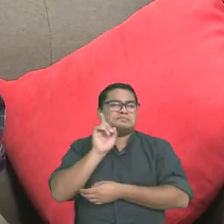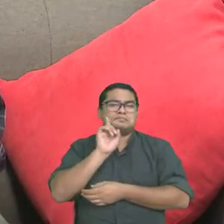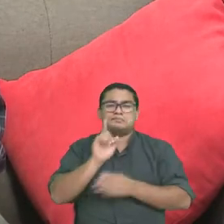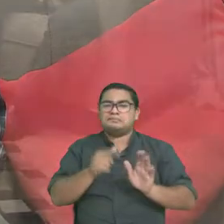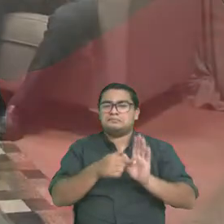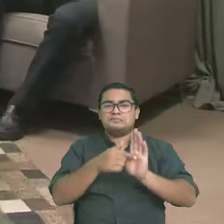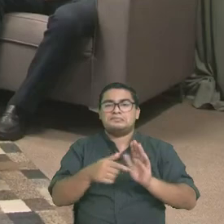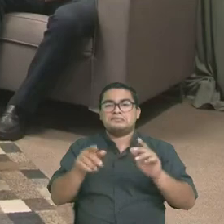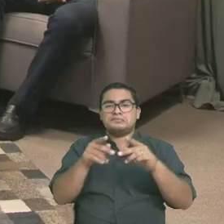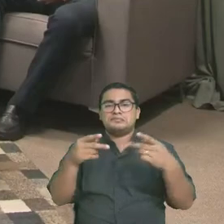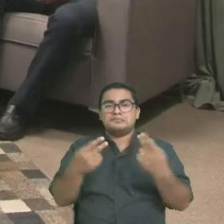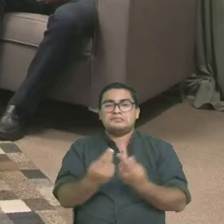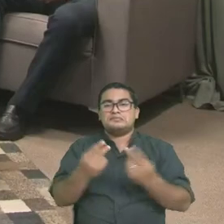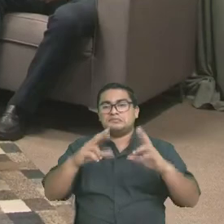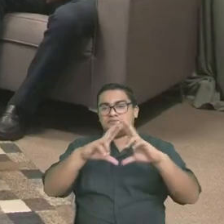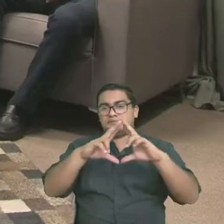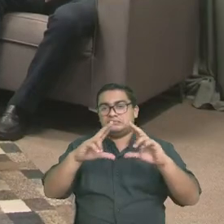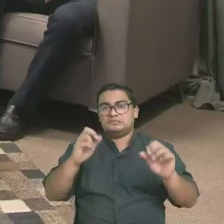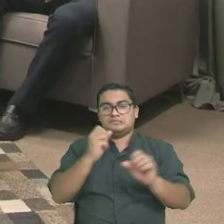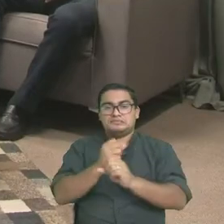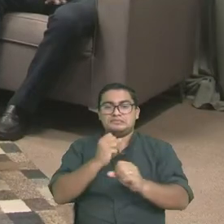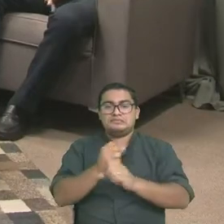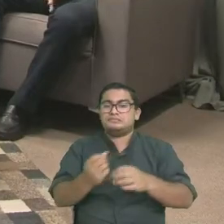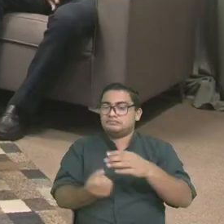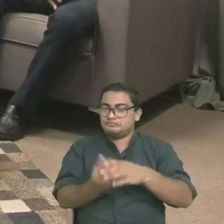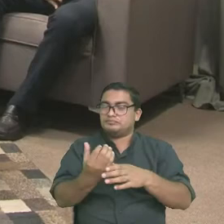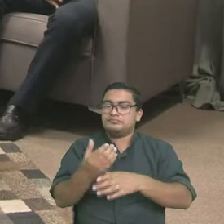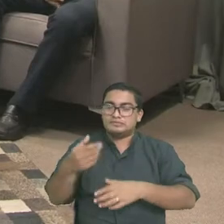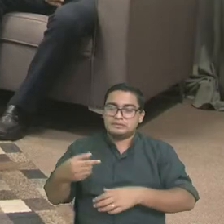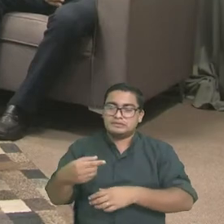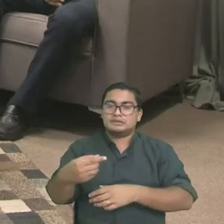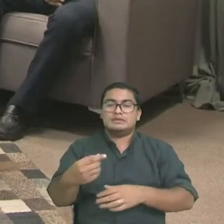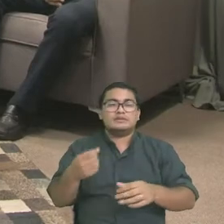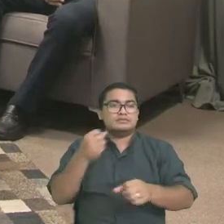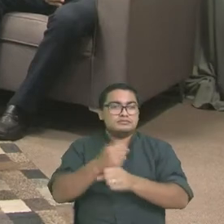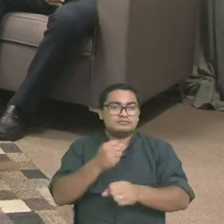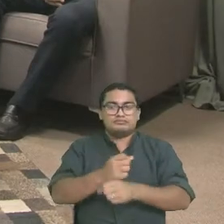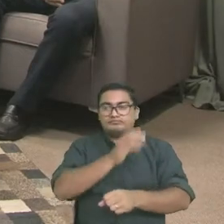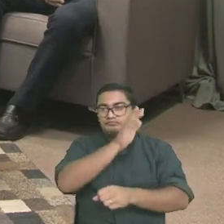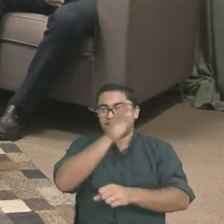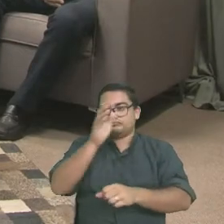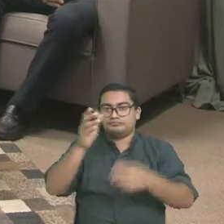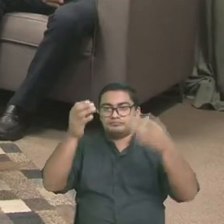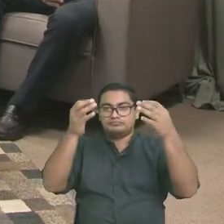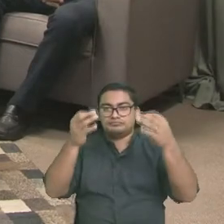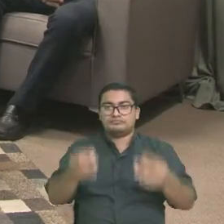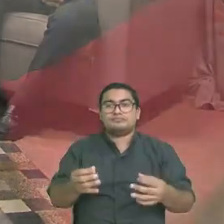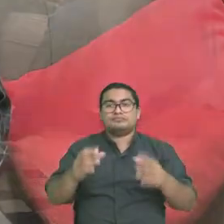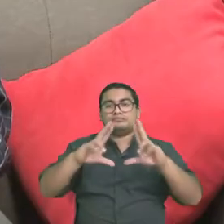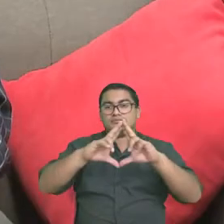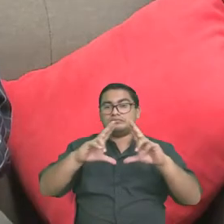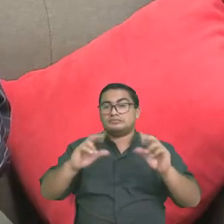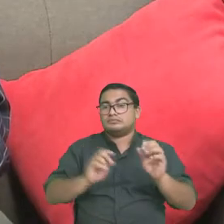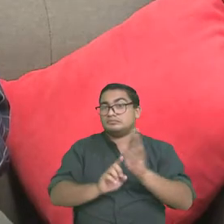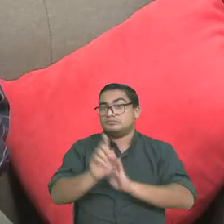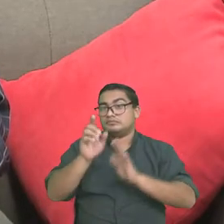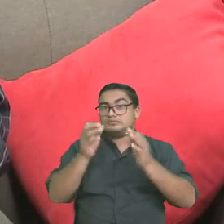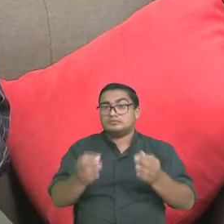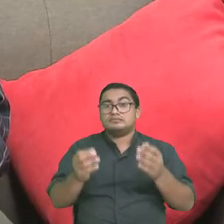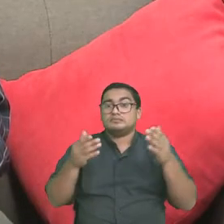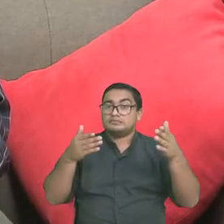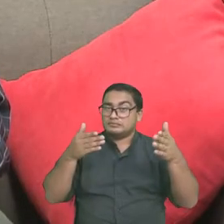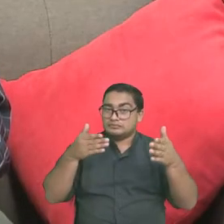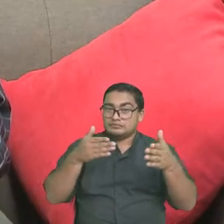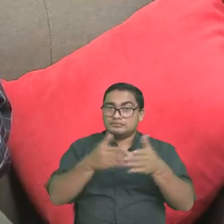cómo nuestro pueblo trabajador precisamente diariamente sale a luchar y a esforzarse por construir otra Nicaragua. Tenemos que hacer una